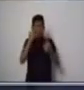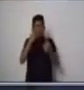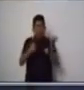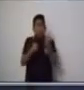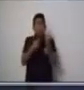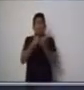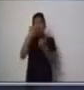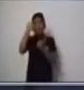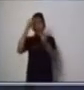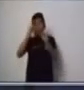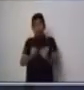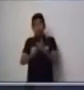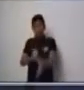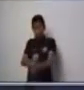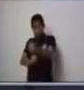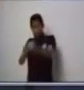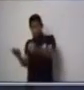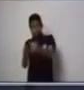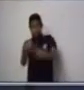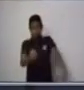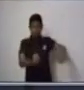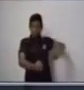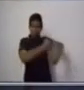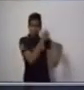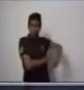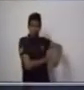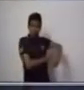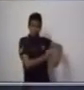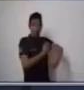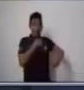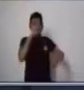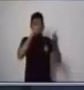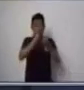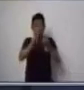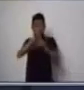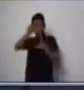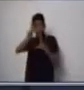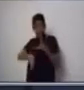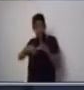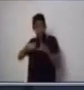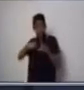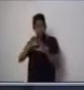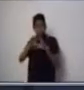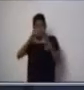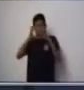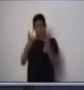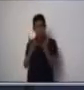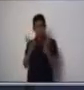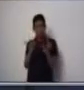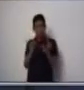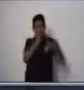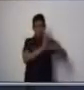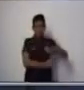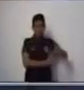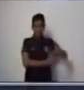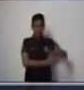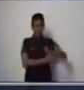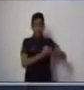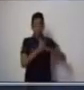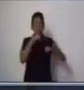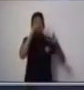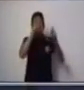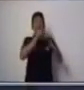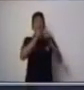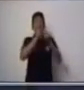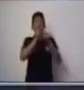ayudaré a cosechar. Repollos regordetes y lechugas muy llenitas con faldas